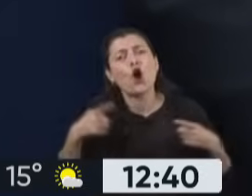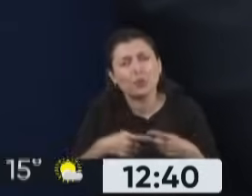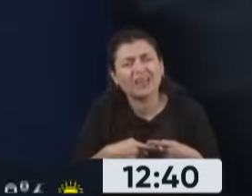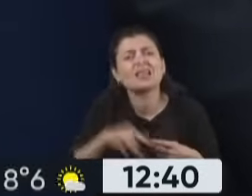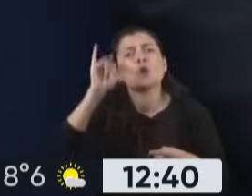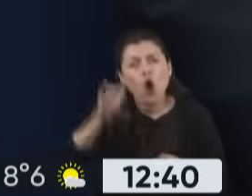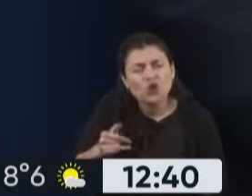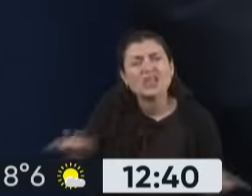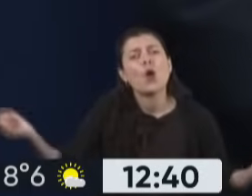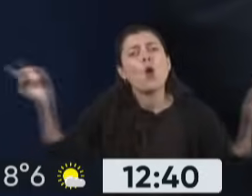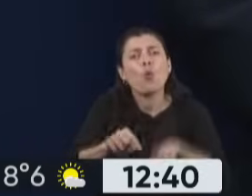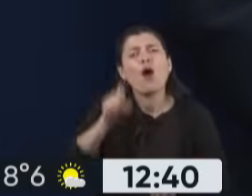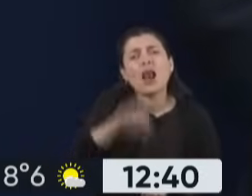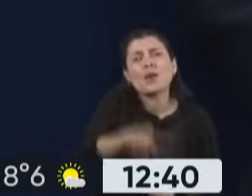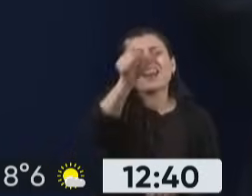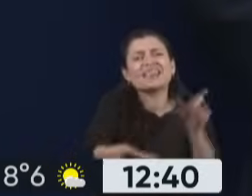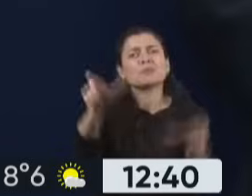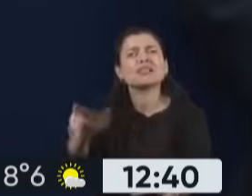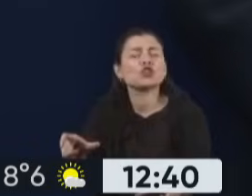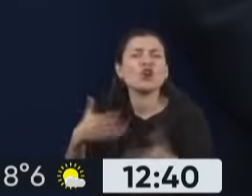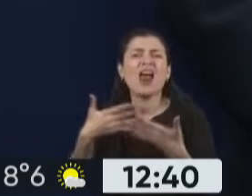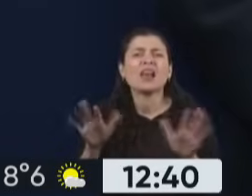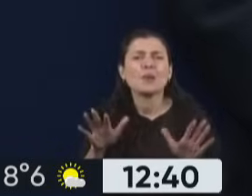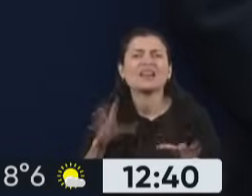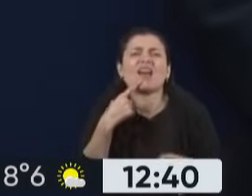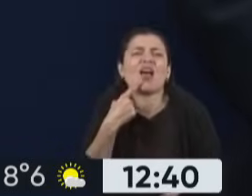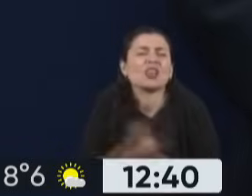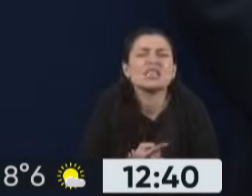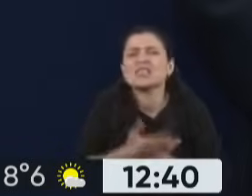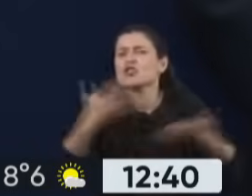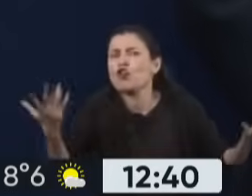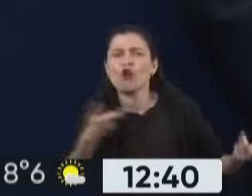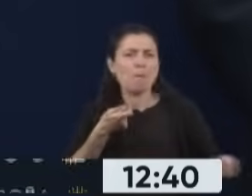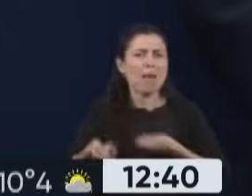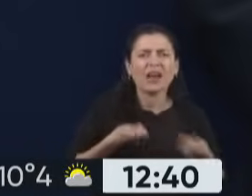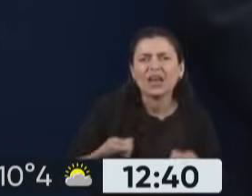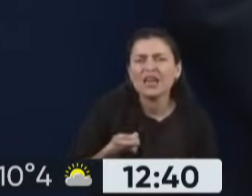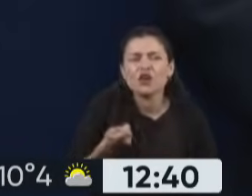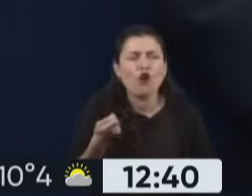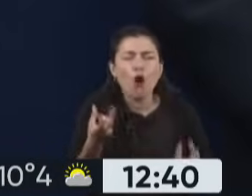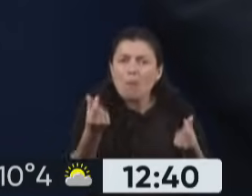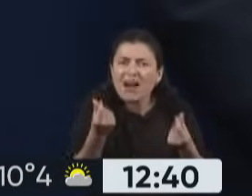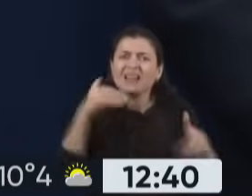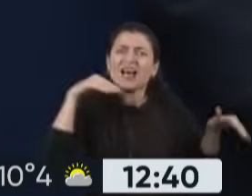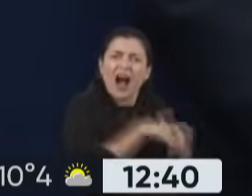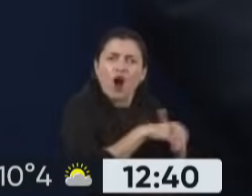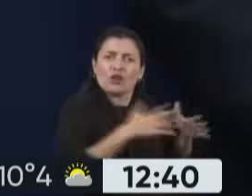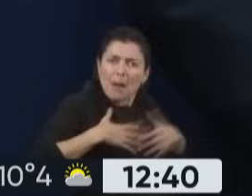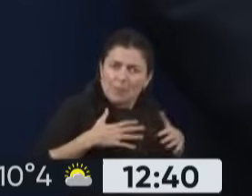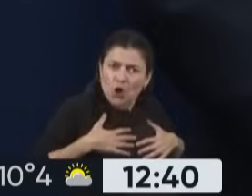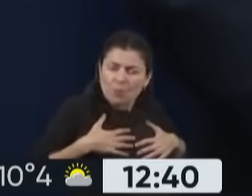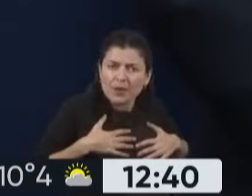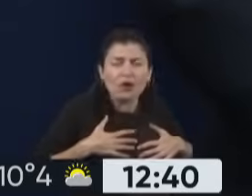de devolverle a la gente la libertad de usar ahorros que el